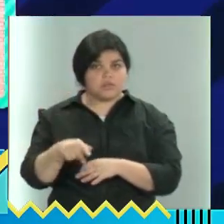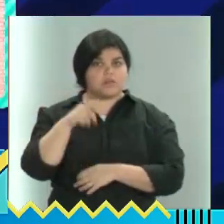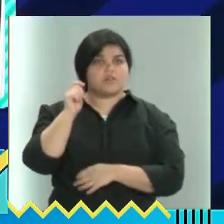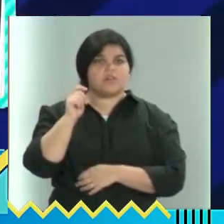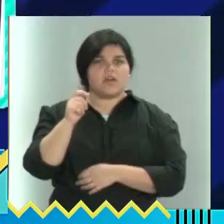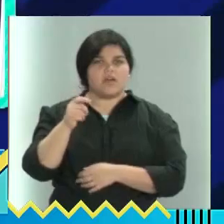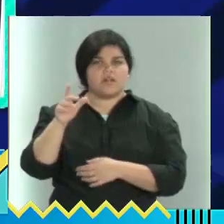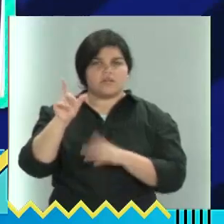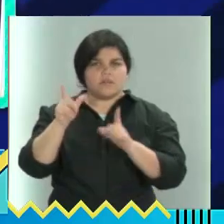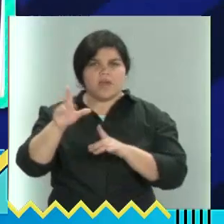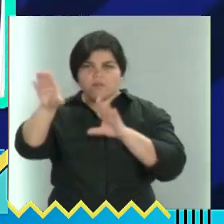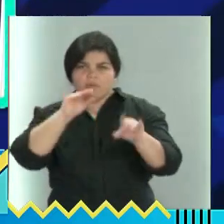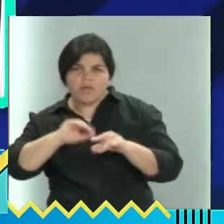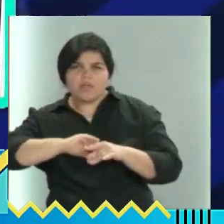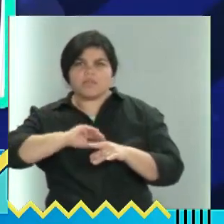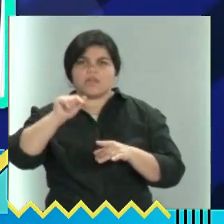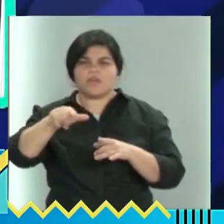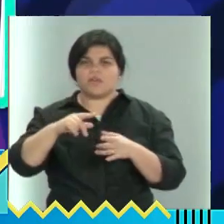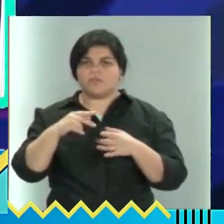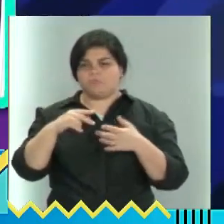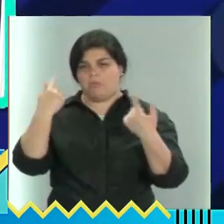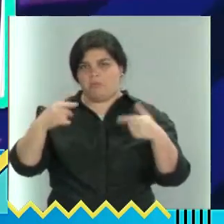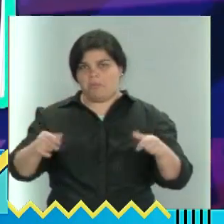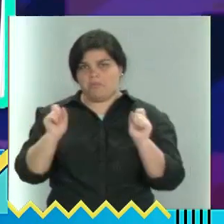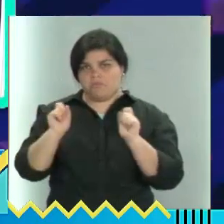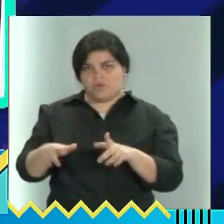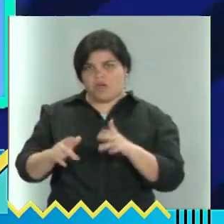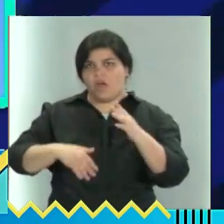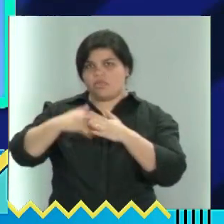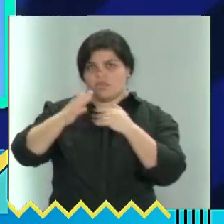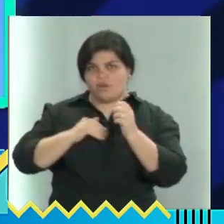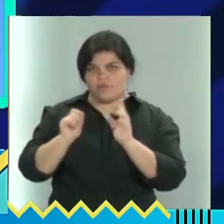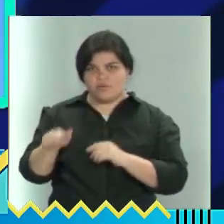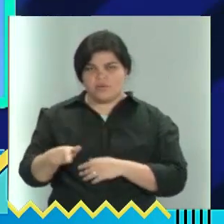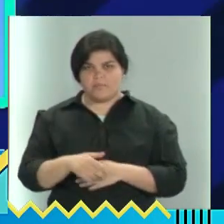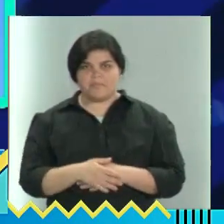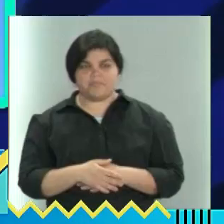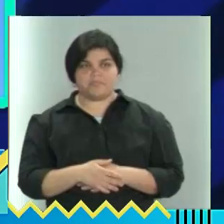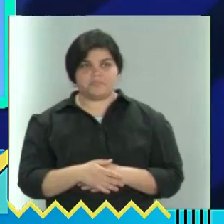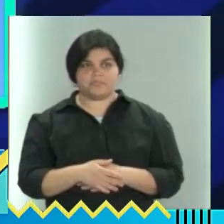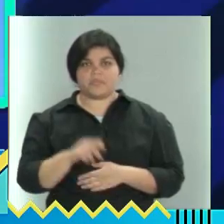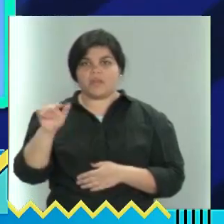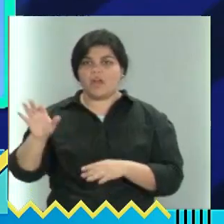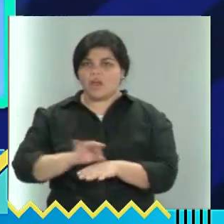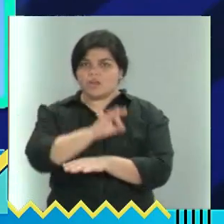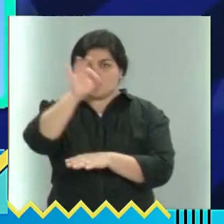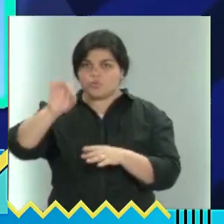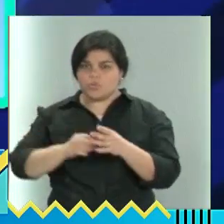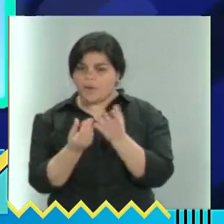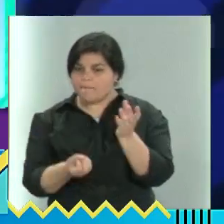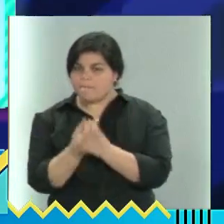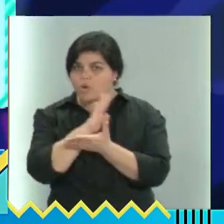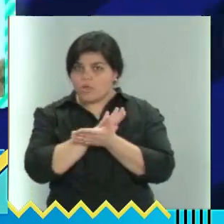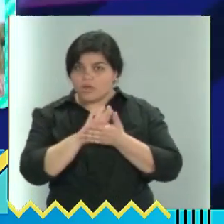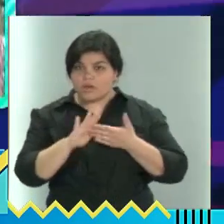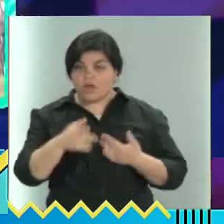influencia corbusierana. Le Corbusier fue el arquitecto paradigmático de la arquitectura moderna y